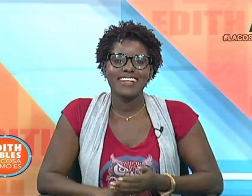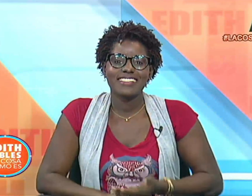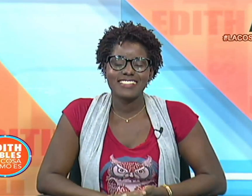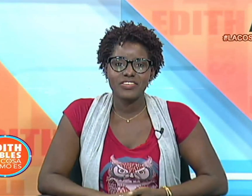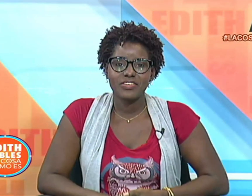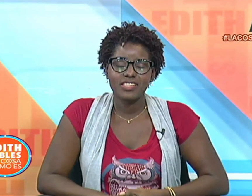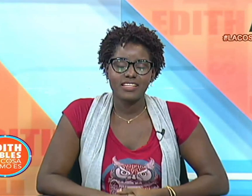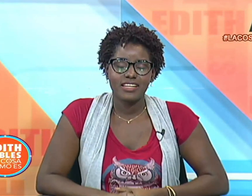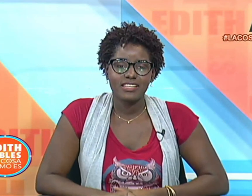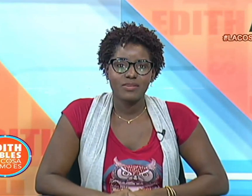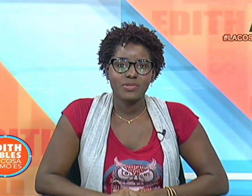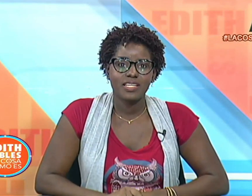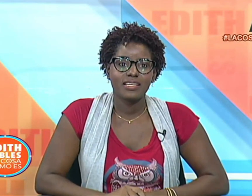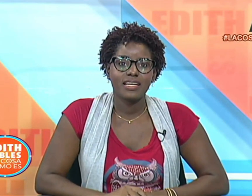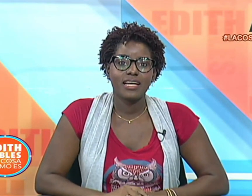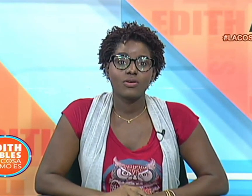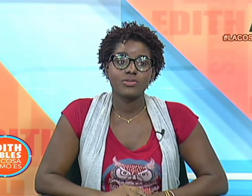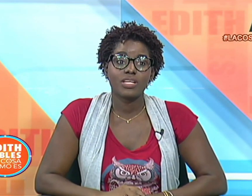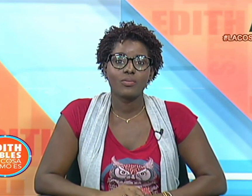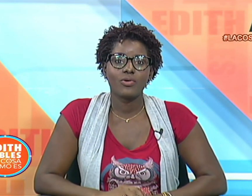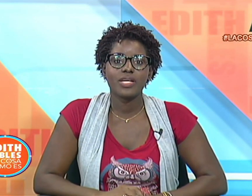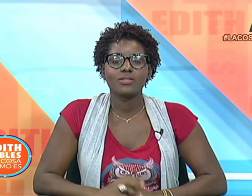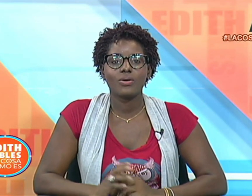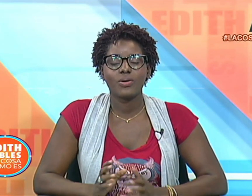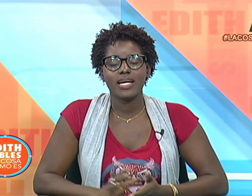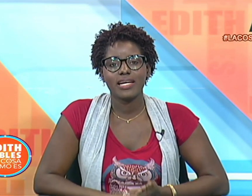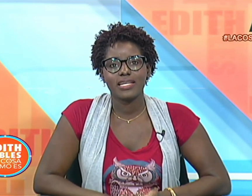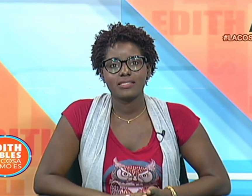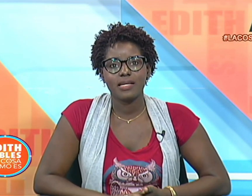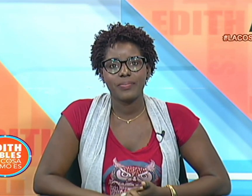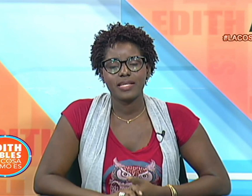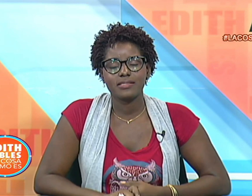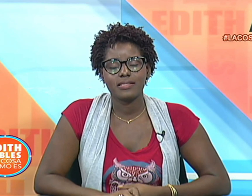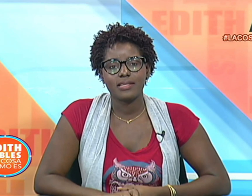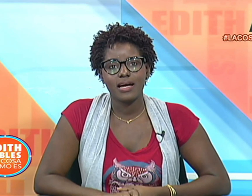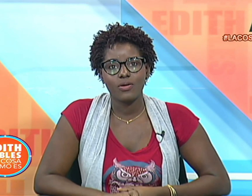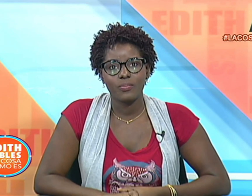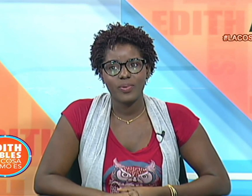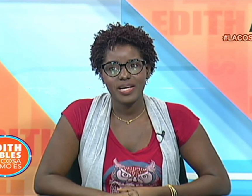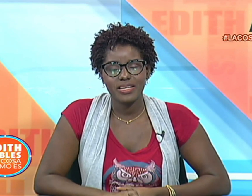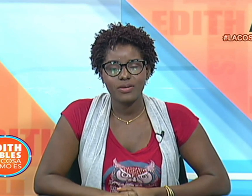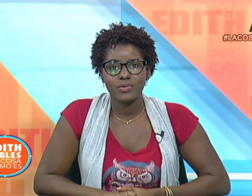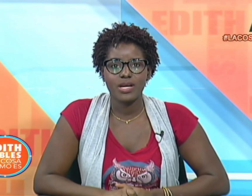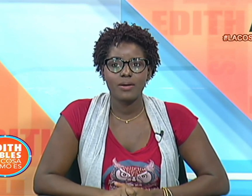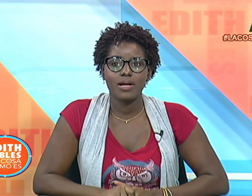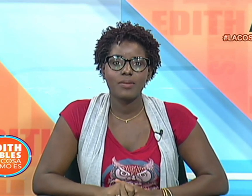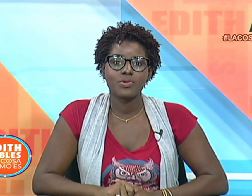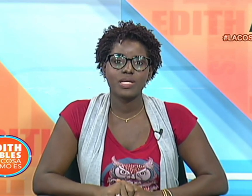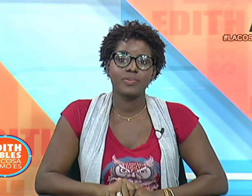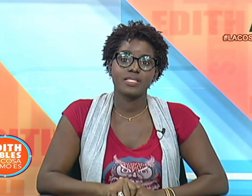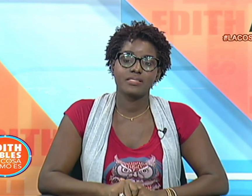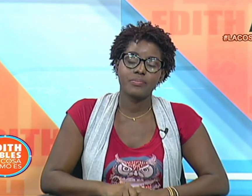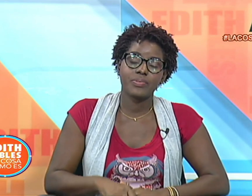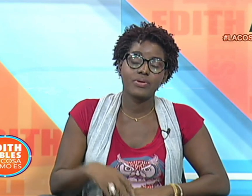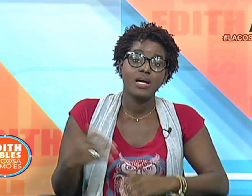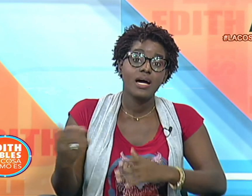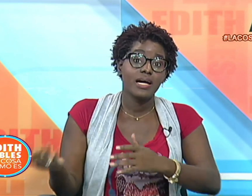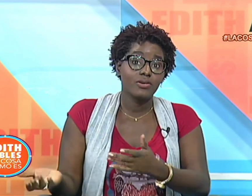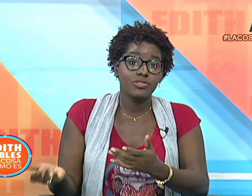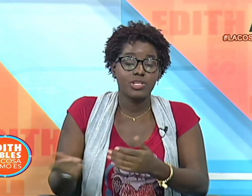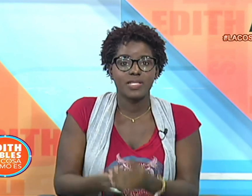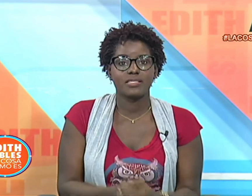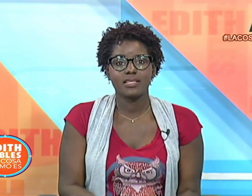gracias señores regresamos aquí a la cosa como es hola en ese a pérez les acompaña como ya hablábamos al principio